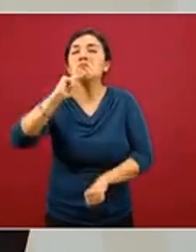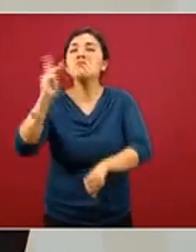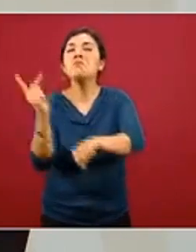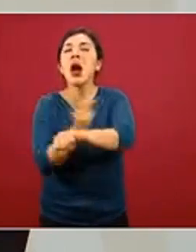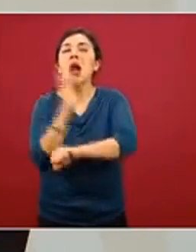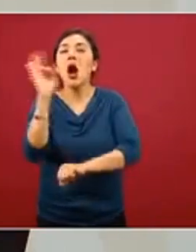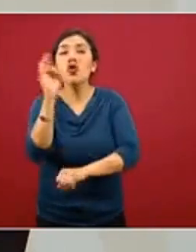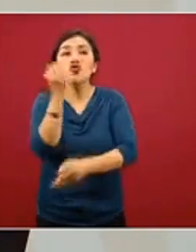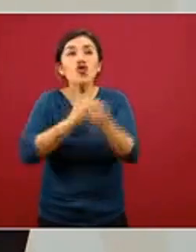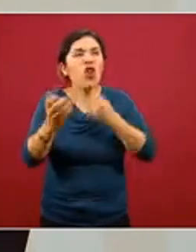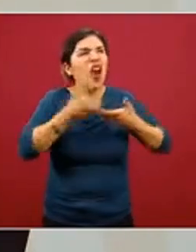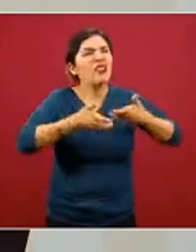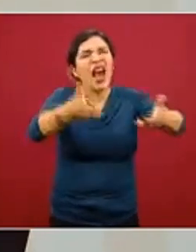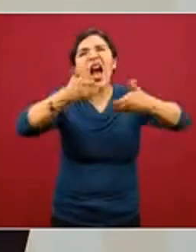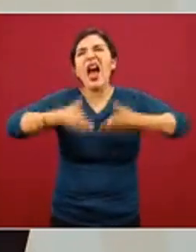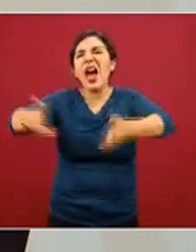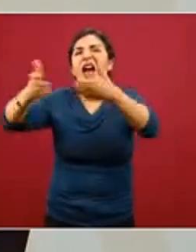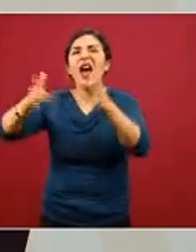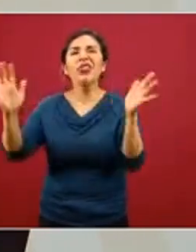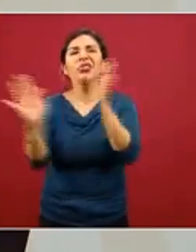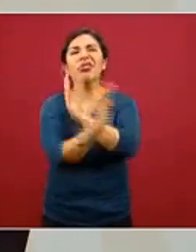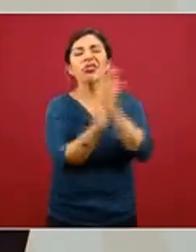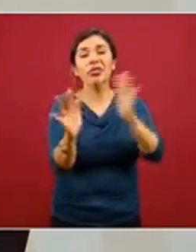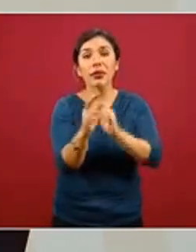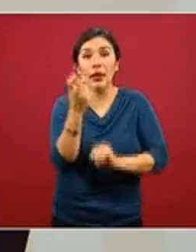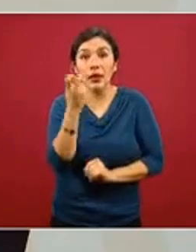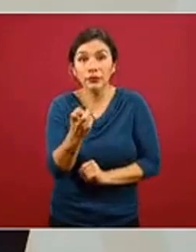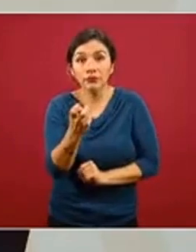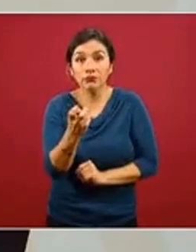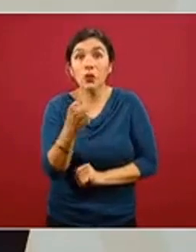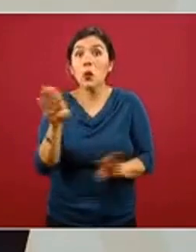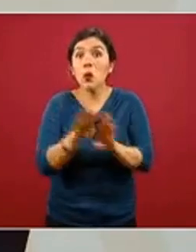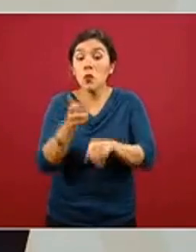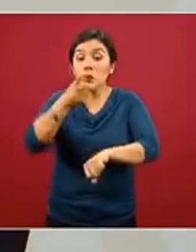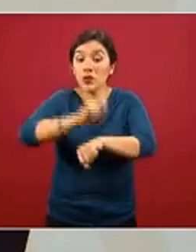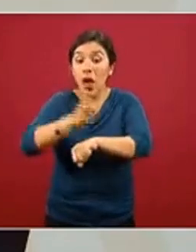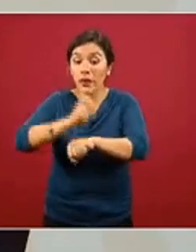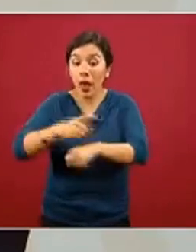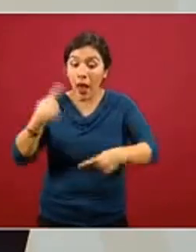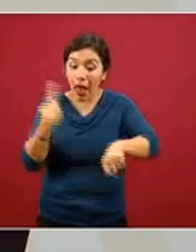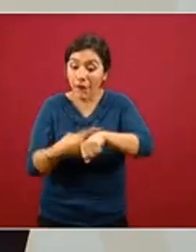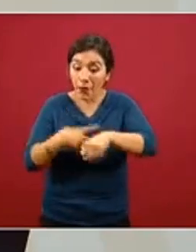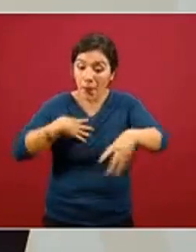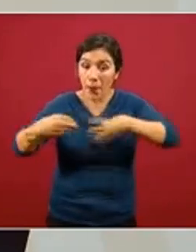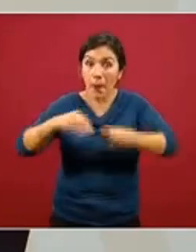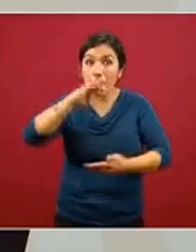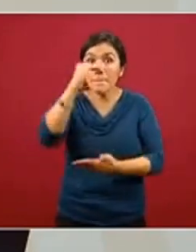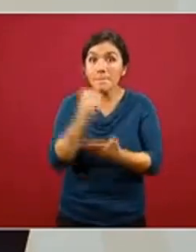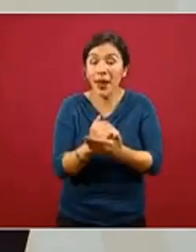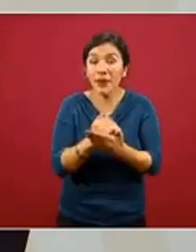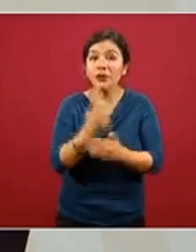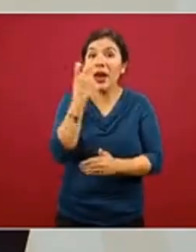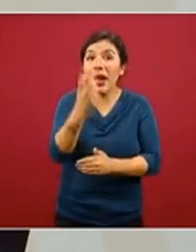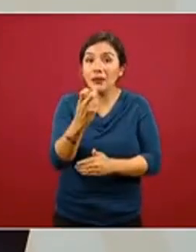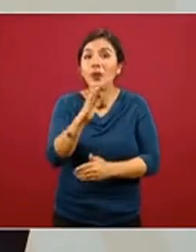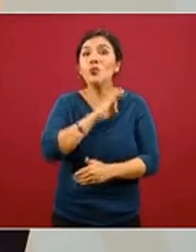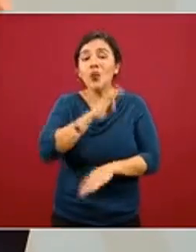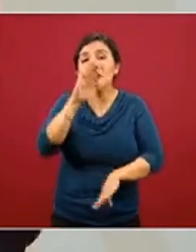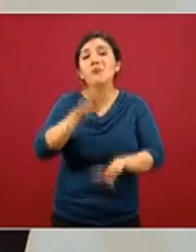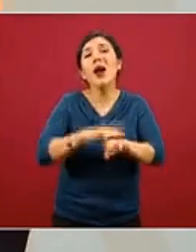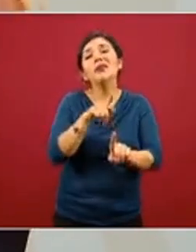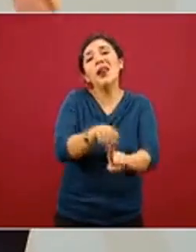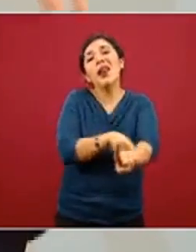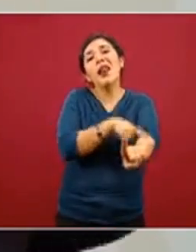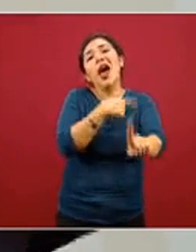si estuviéramos todos en la vía pública. Como el número de contagios diarios es menor, entonces la epidemia se va prolongando